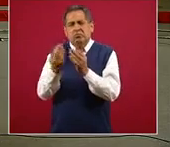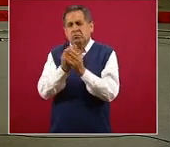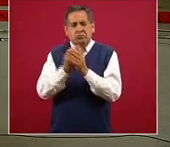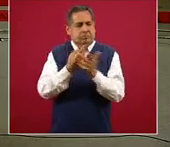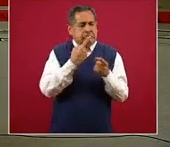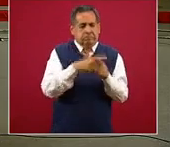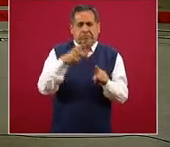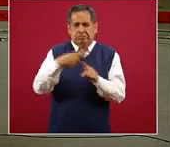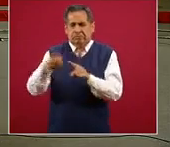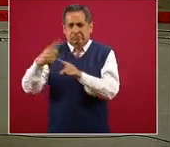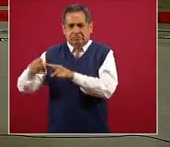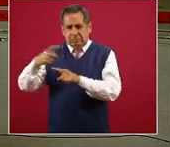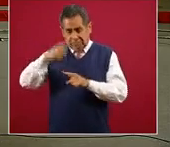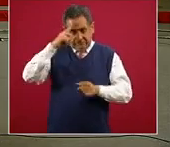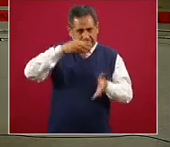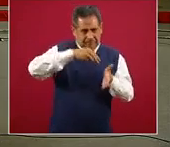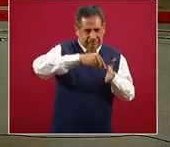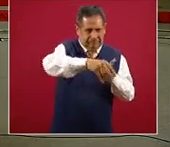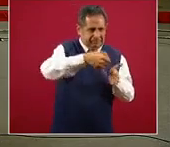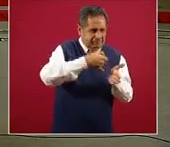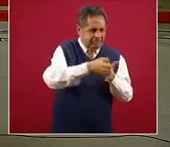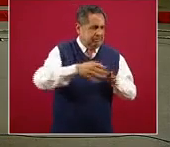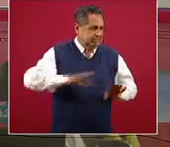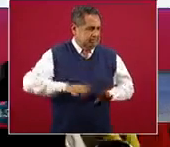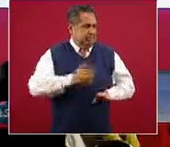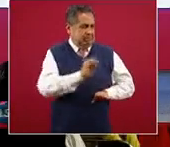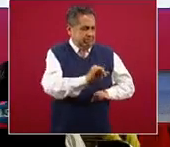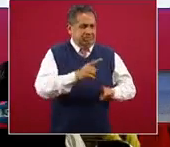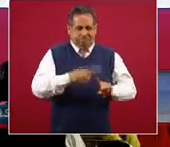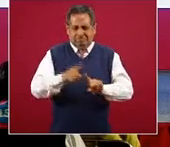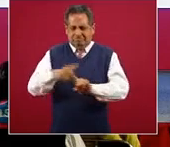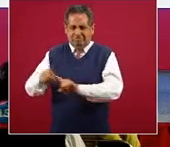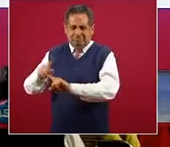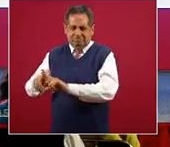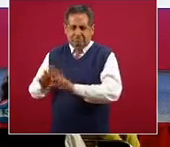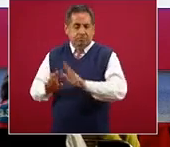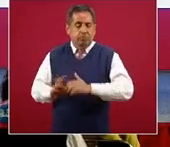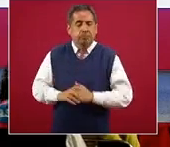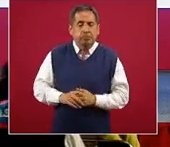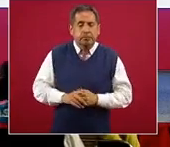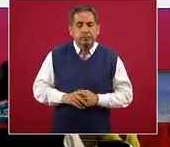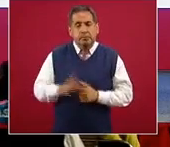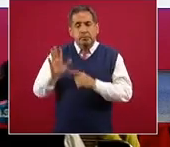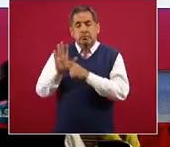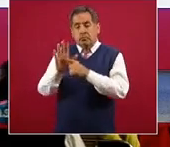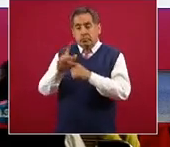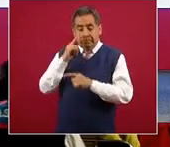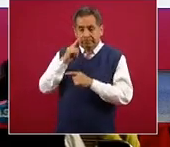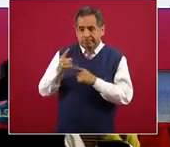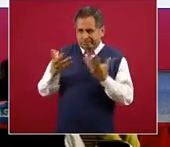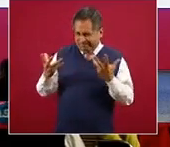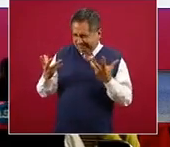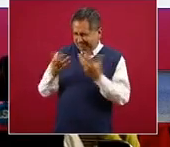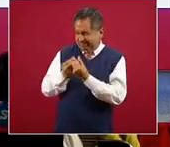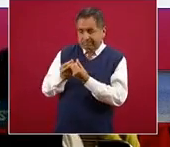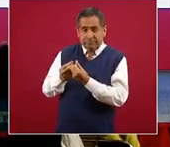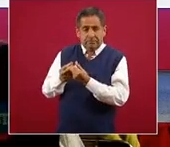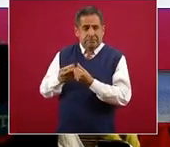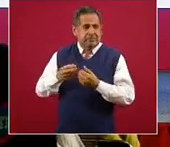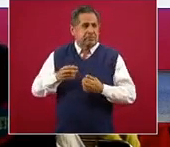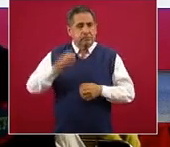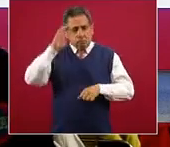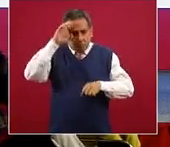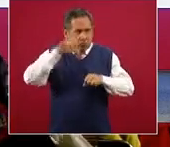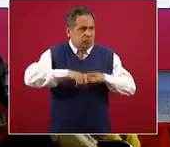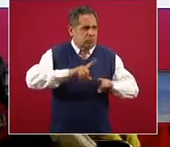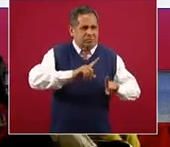Adelante. Y como comento, este hecho, esta convergencia, esta coevolución de diversidad